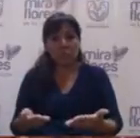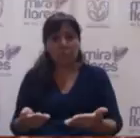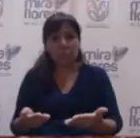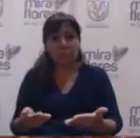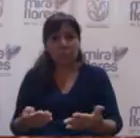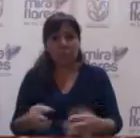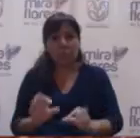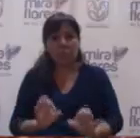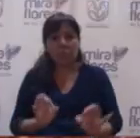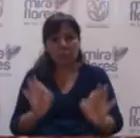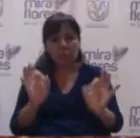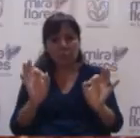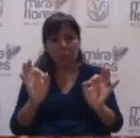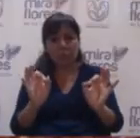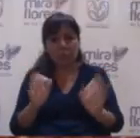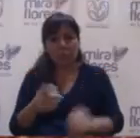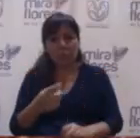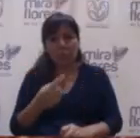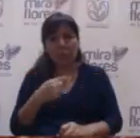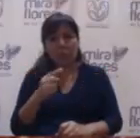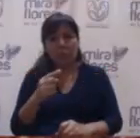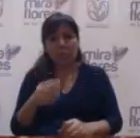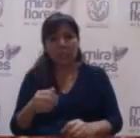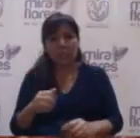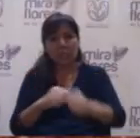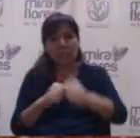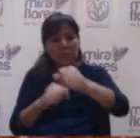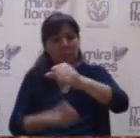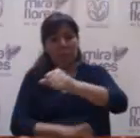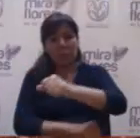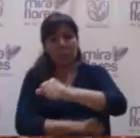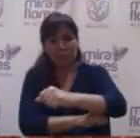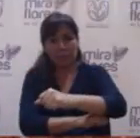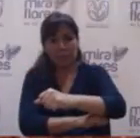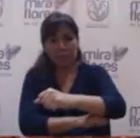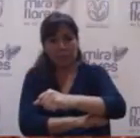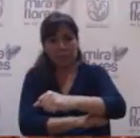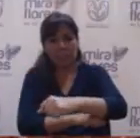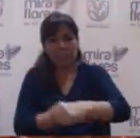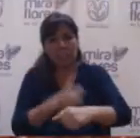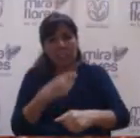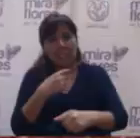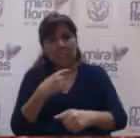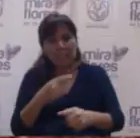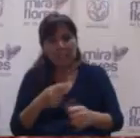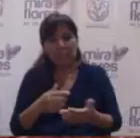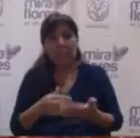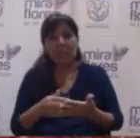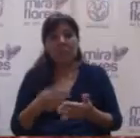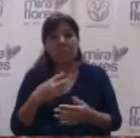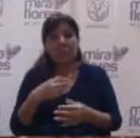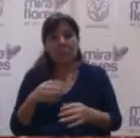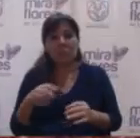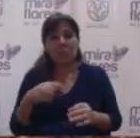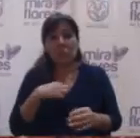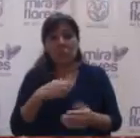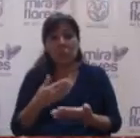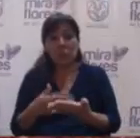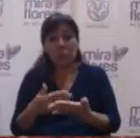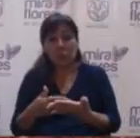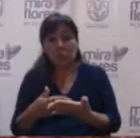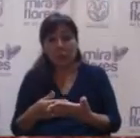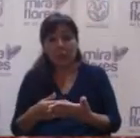un riesgo en cuanto a la estructura del puente. Esto nos ha llevado a corroborar que